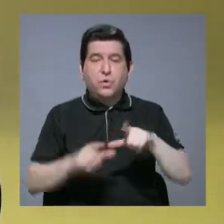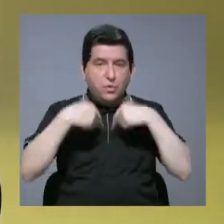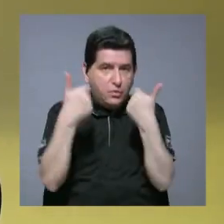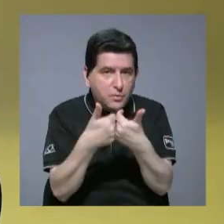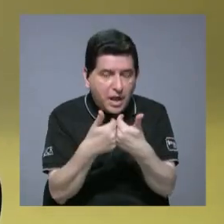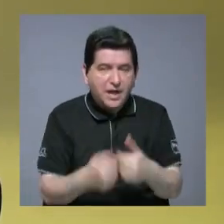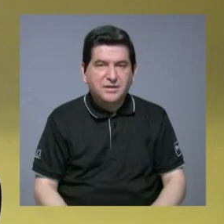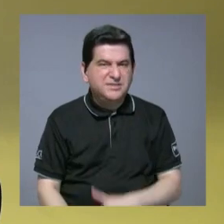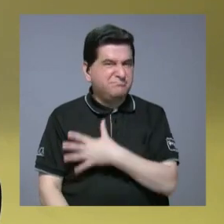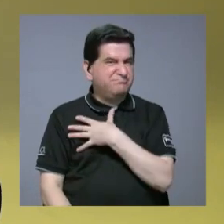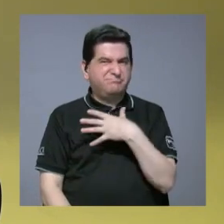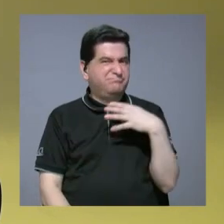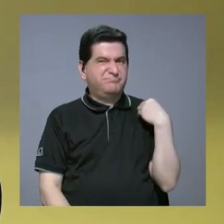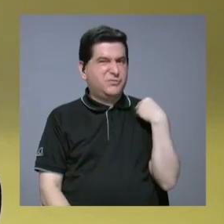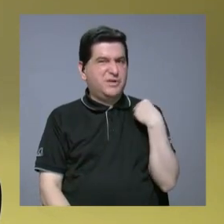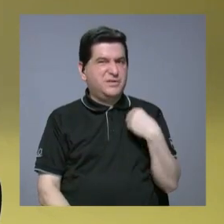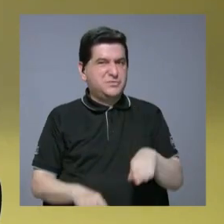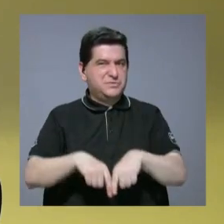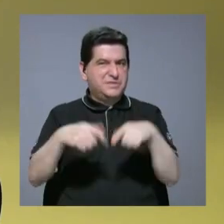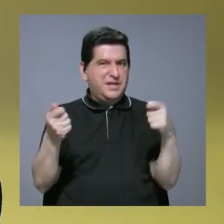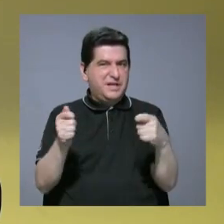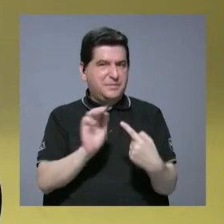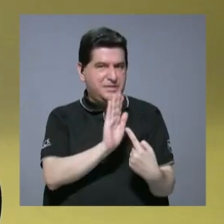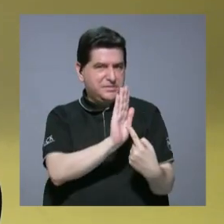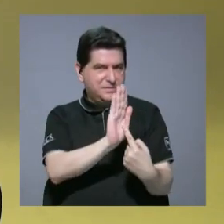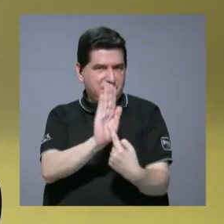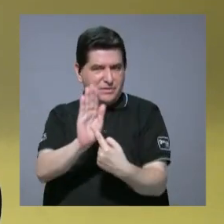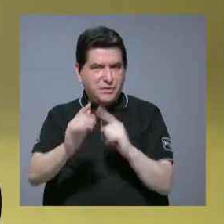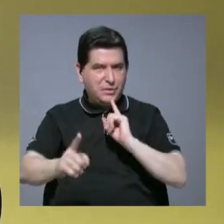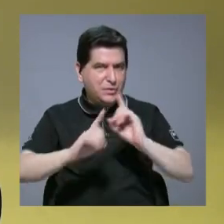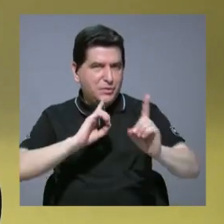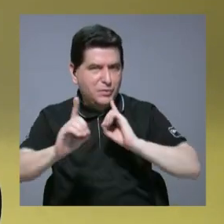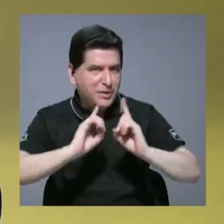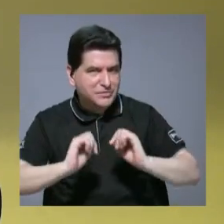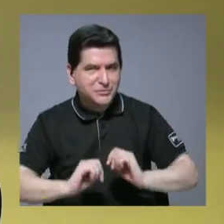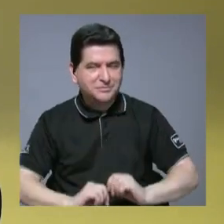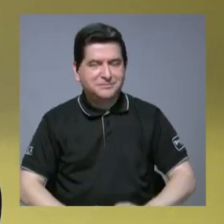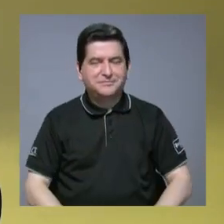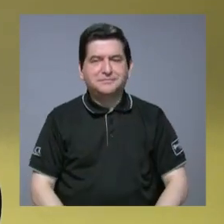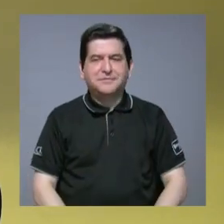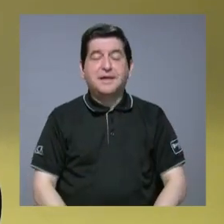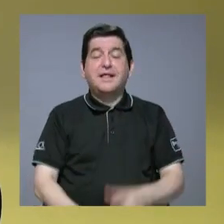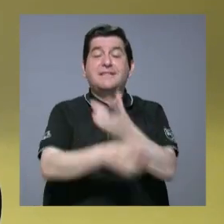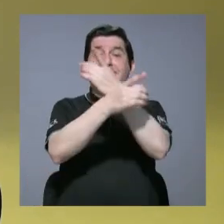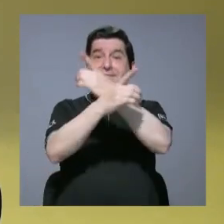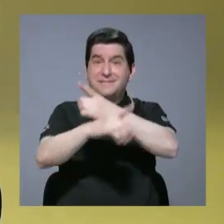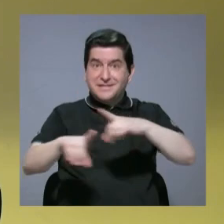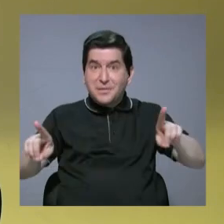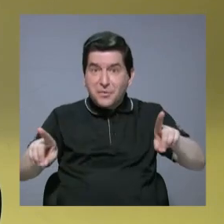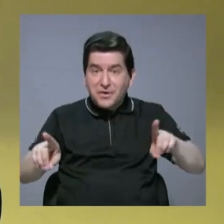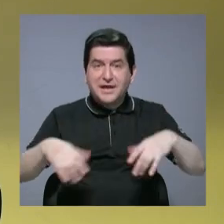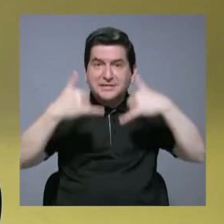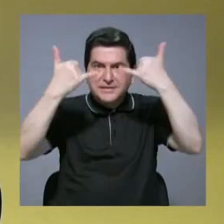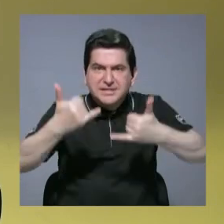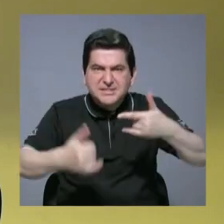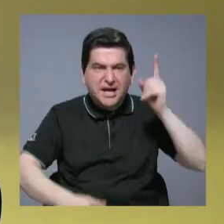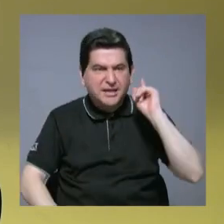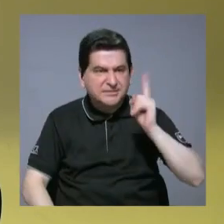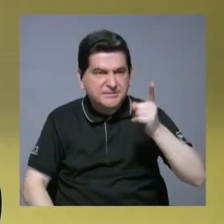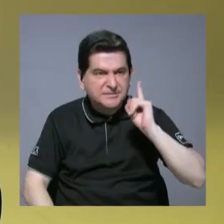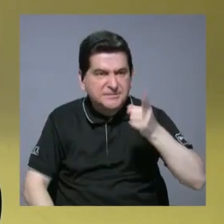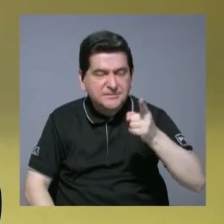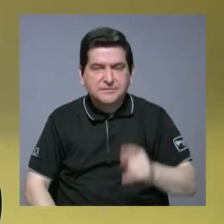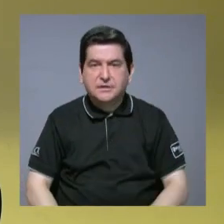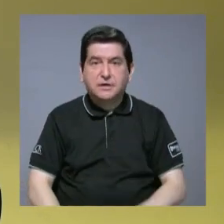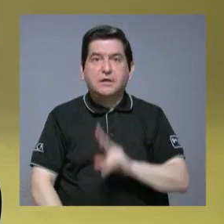pues no les gustaría que la prensa divulgara. Cuando las democracias se ven ya amenazadas,